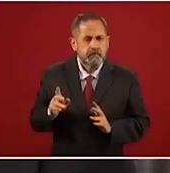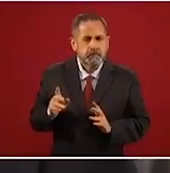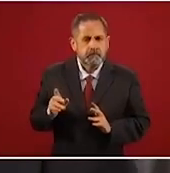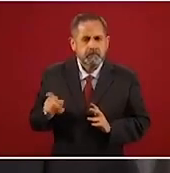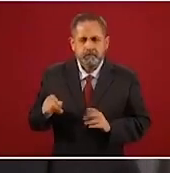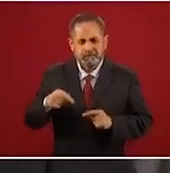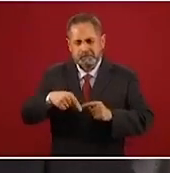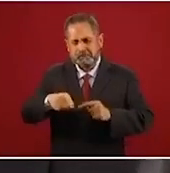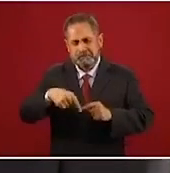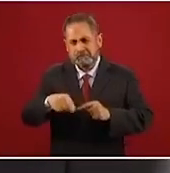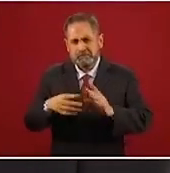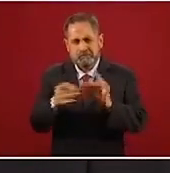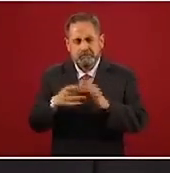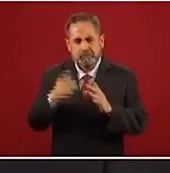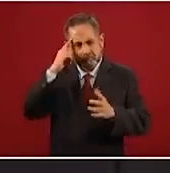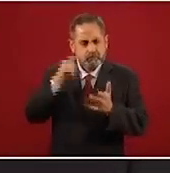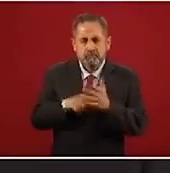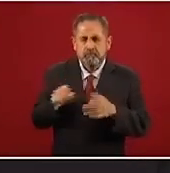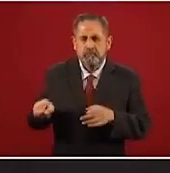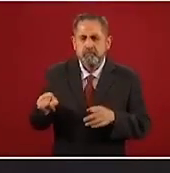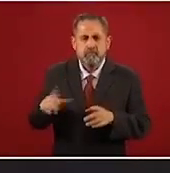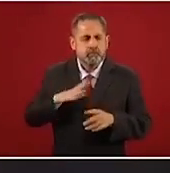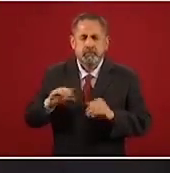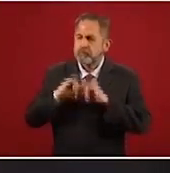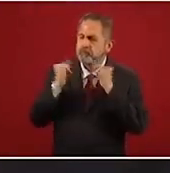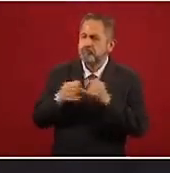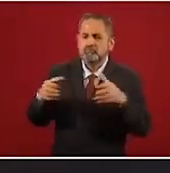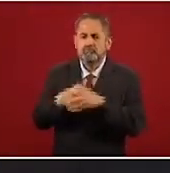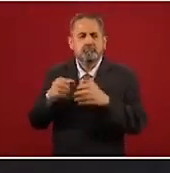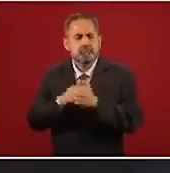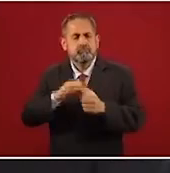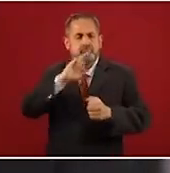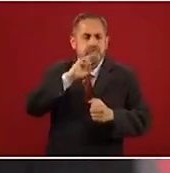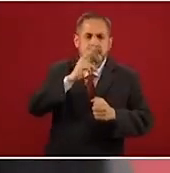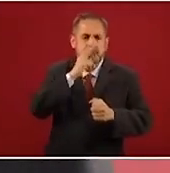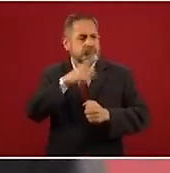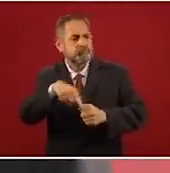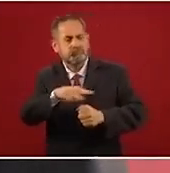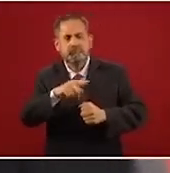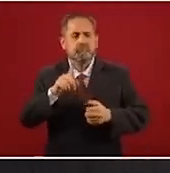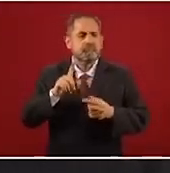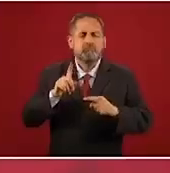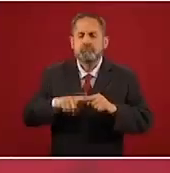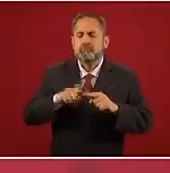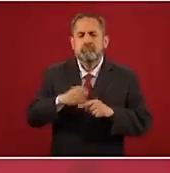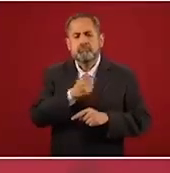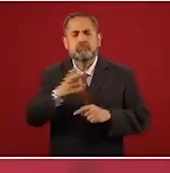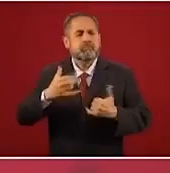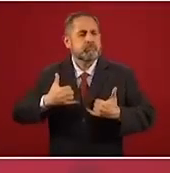en estos días tengo una reunión con madres, padres de los